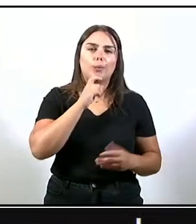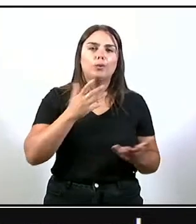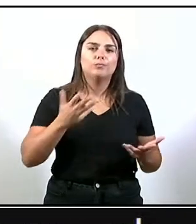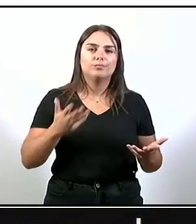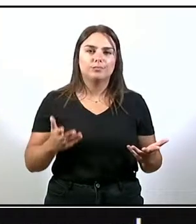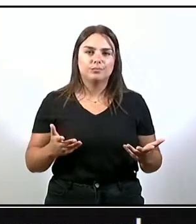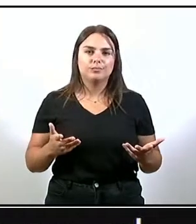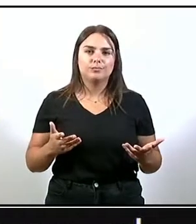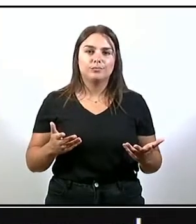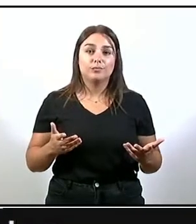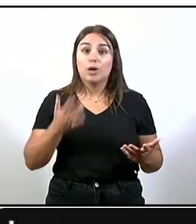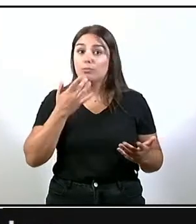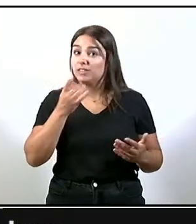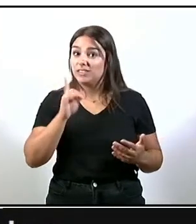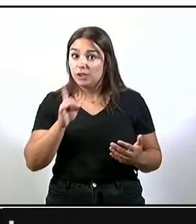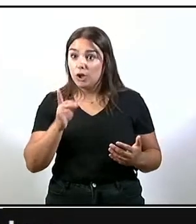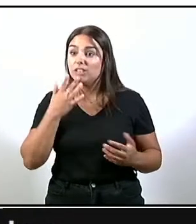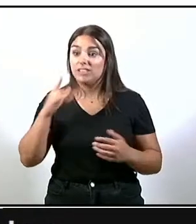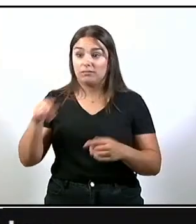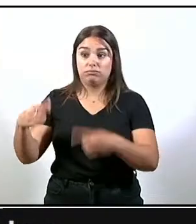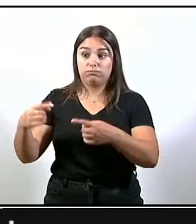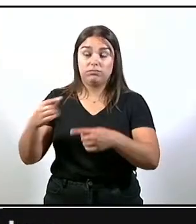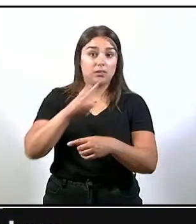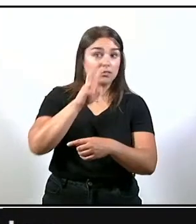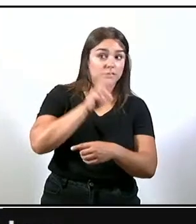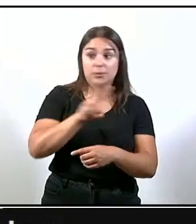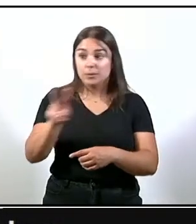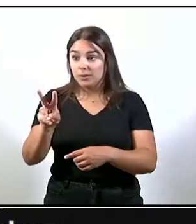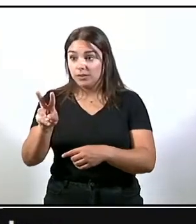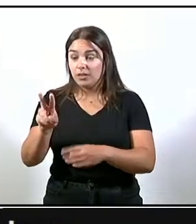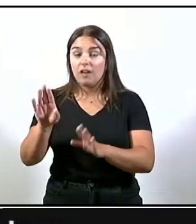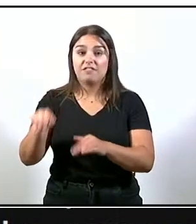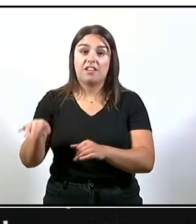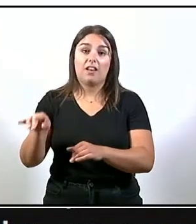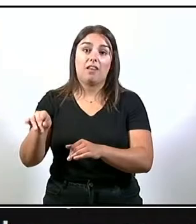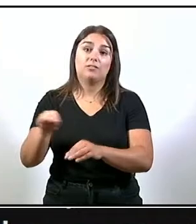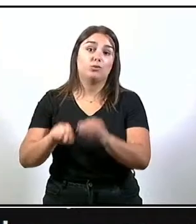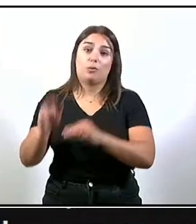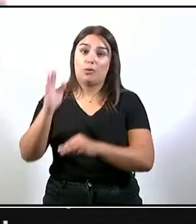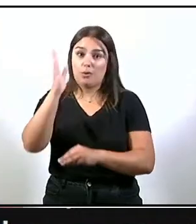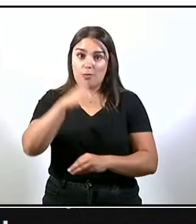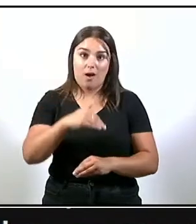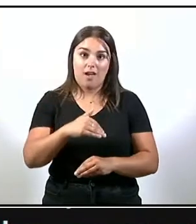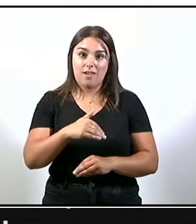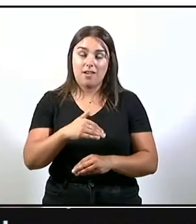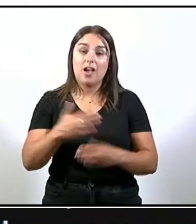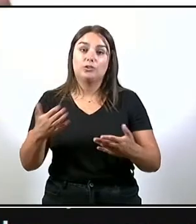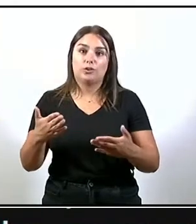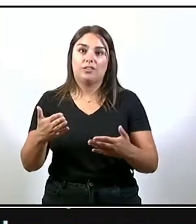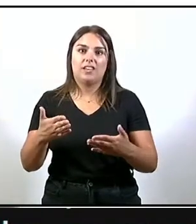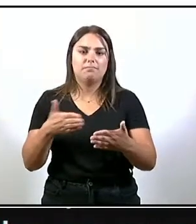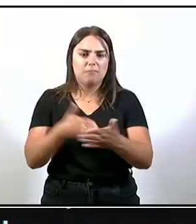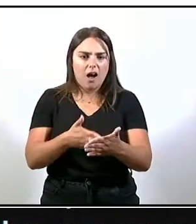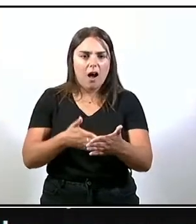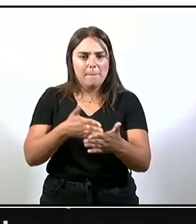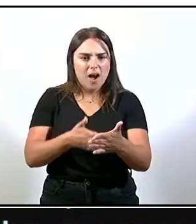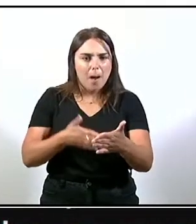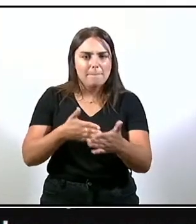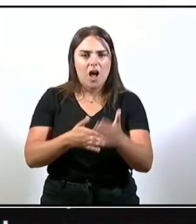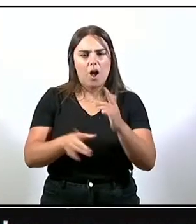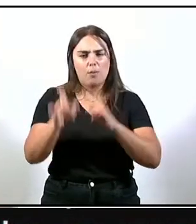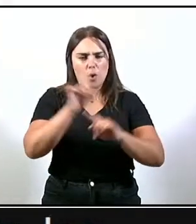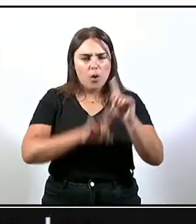Porque si no, lo que le estás diciendo a la gente es que se queden sin poder atravesar el río. Y el río son las dificultades, el río son los